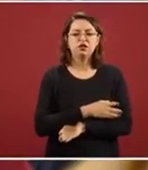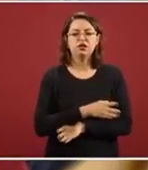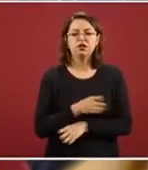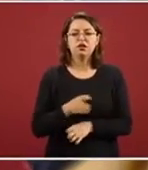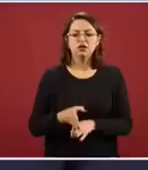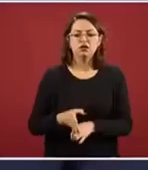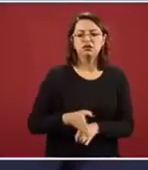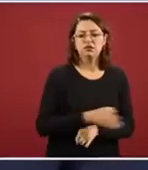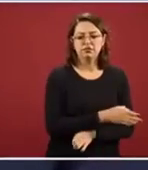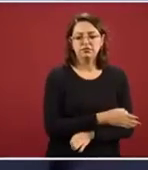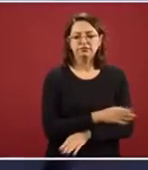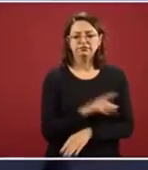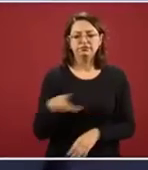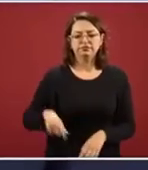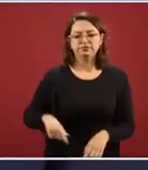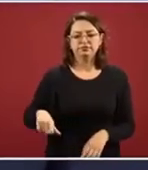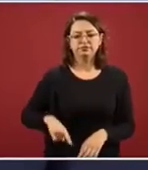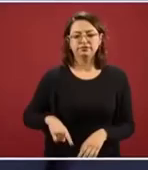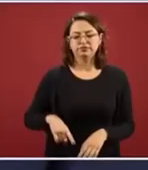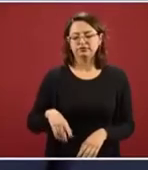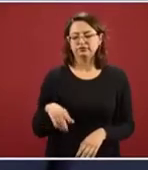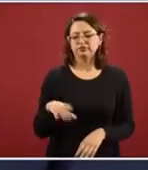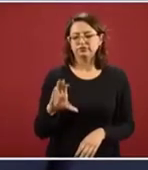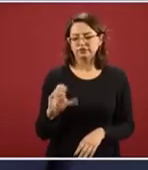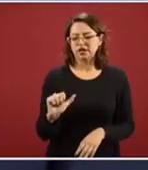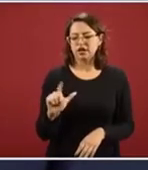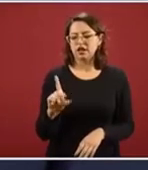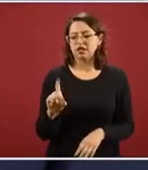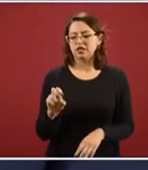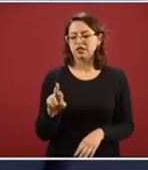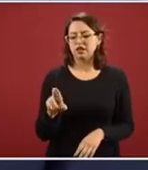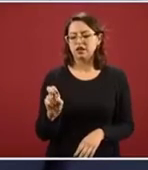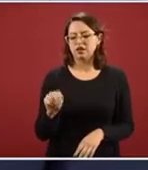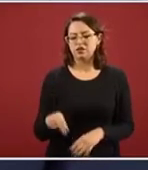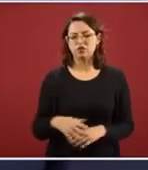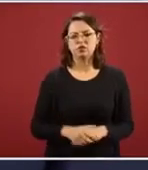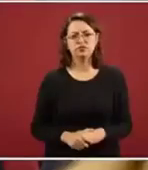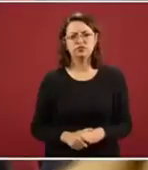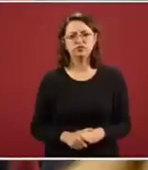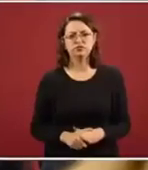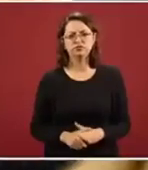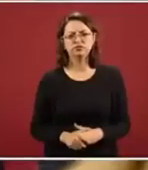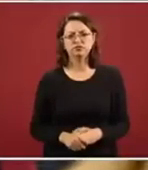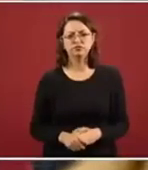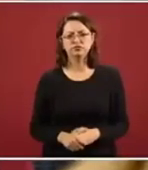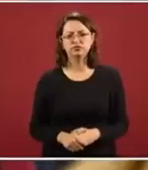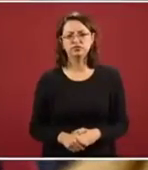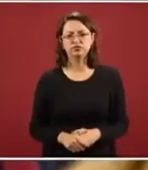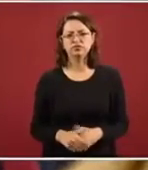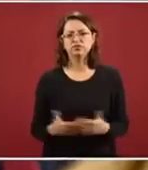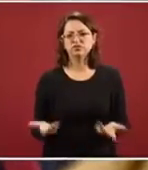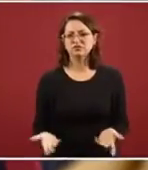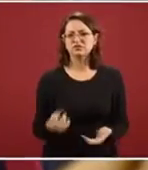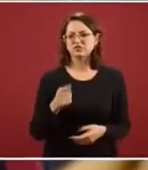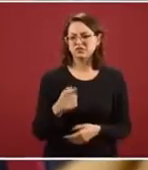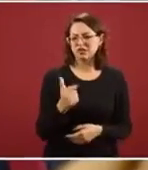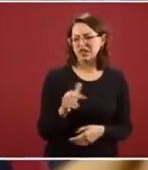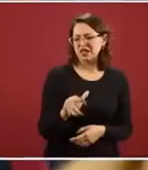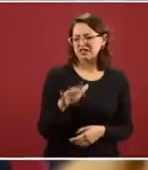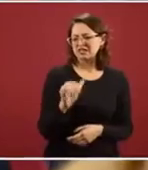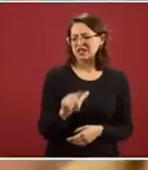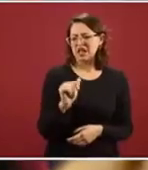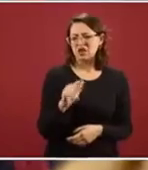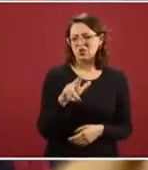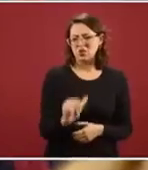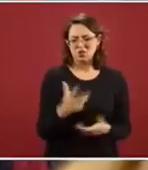fue durante el gobierno de Felipe Calderón. Presidente, y habiendo estado involucrado García Luna, que era tan cercano a Calderón,